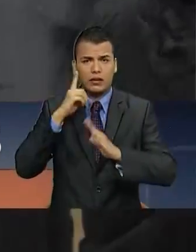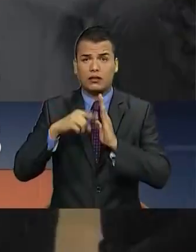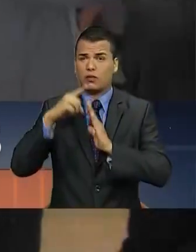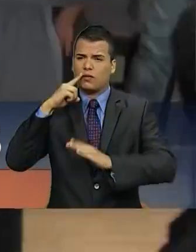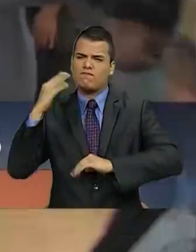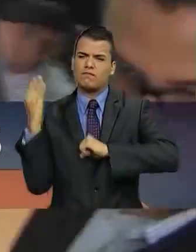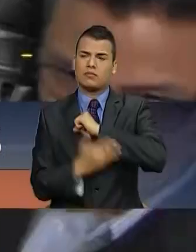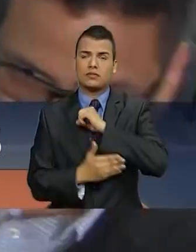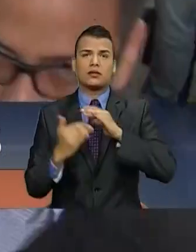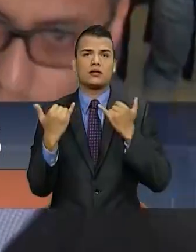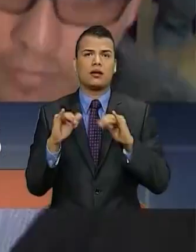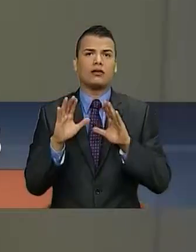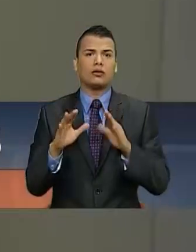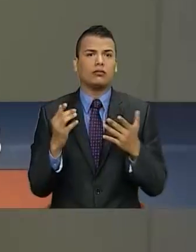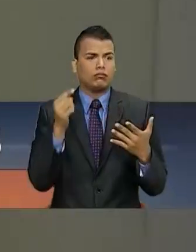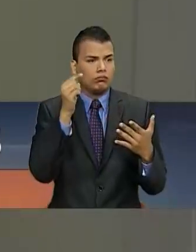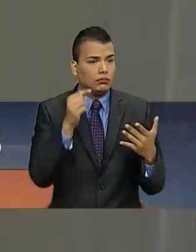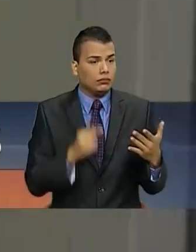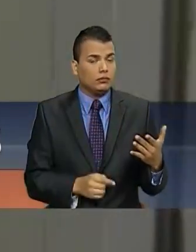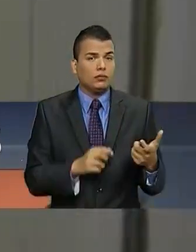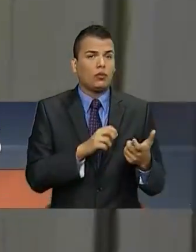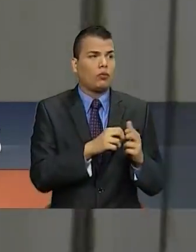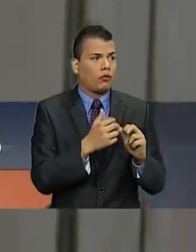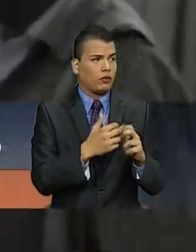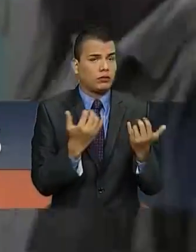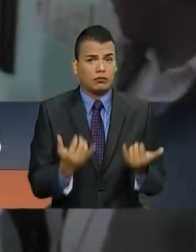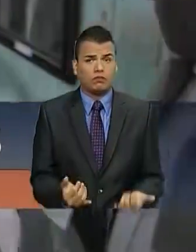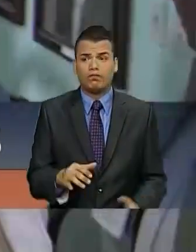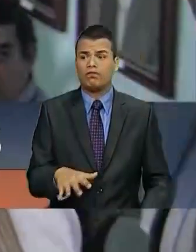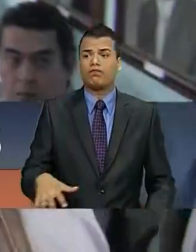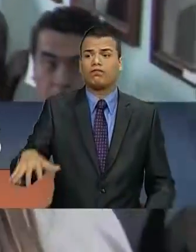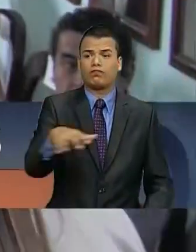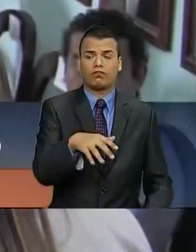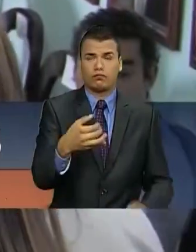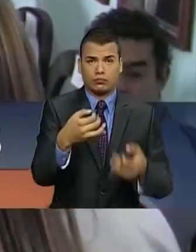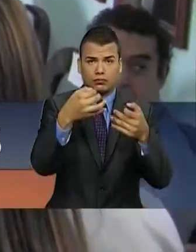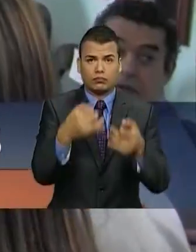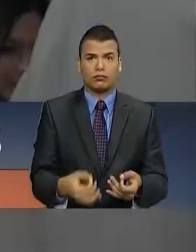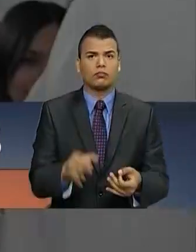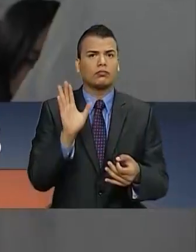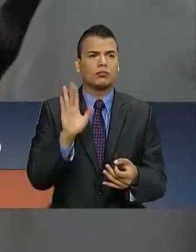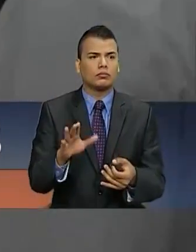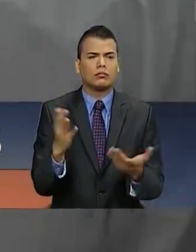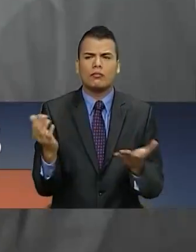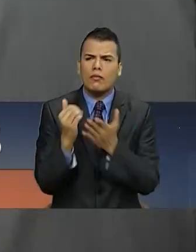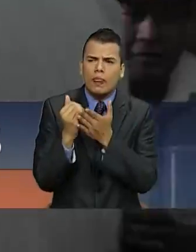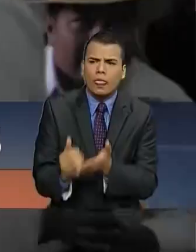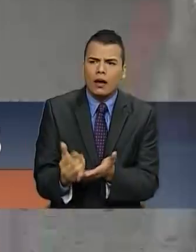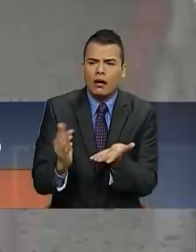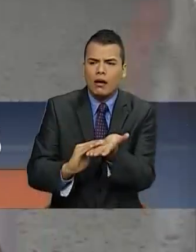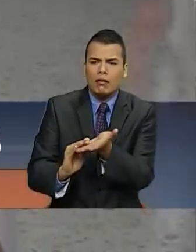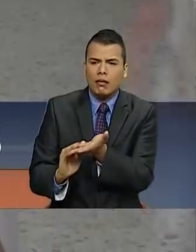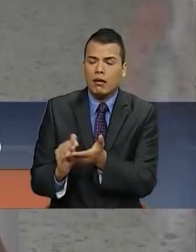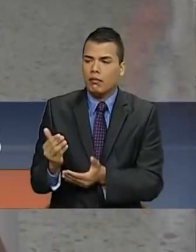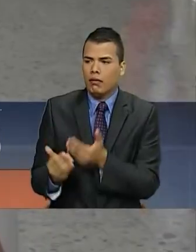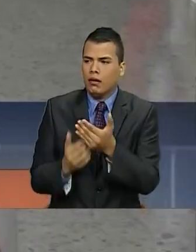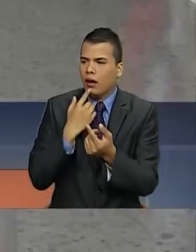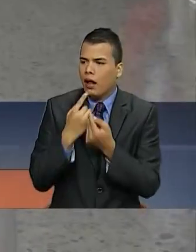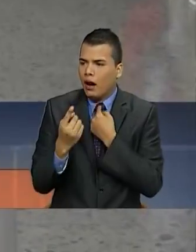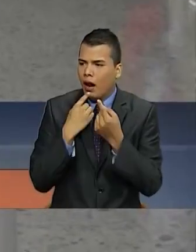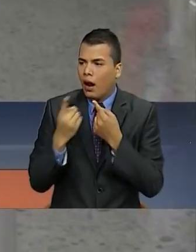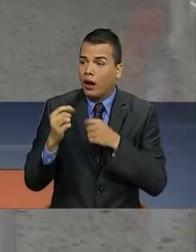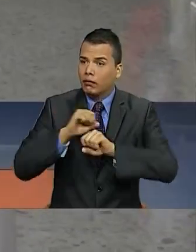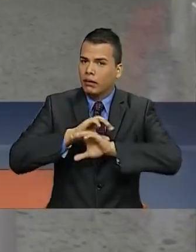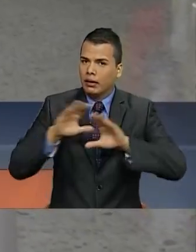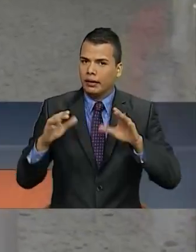esas disidencias. Todas las tensiones que tenemos en nuestro territorio serán solventadas en la medida que el diálogo franco y